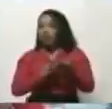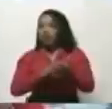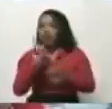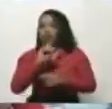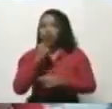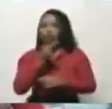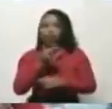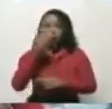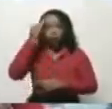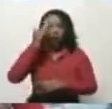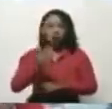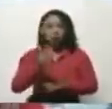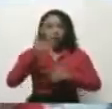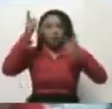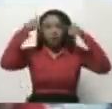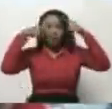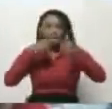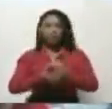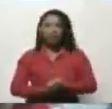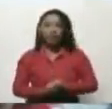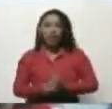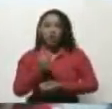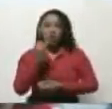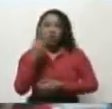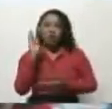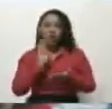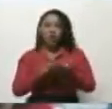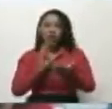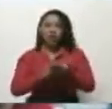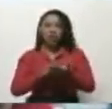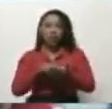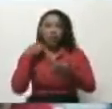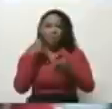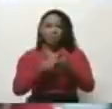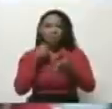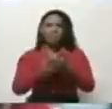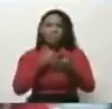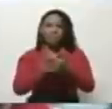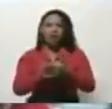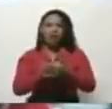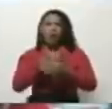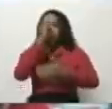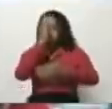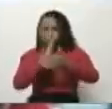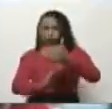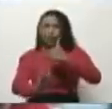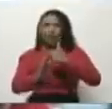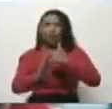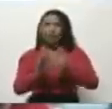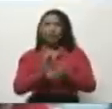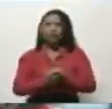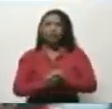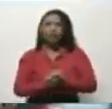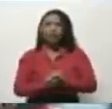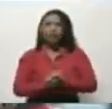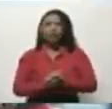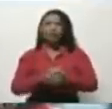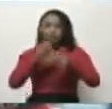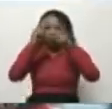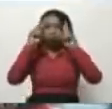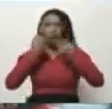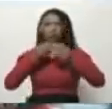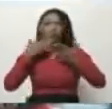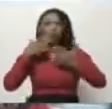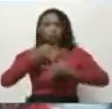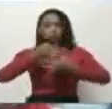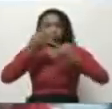el comandante Hugo Chávez? ¿Cuántas veces no nos insistió en la honestidad, en la decencia, en el